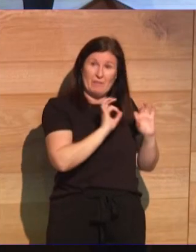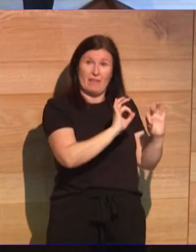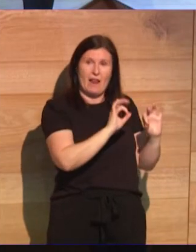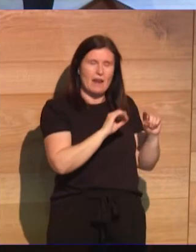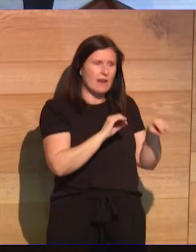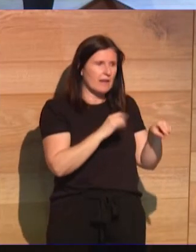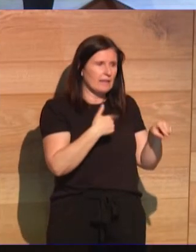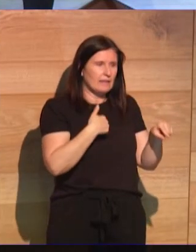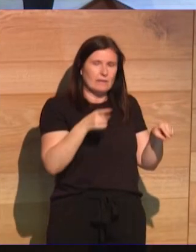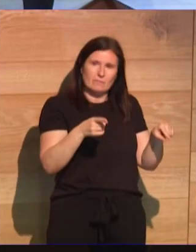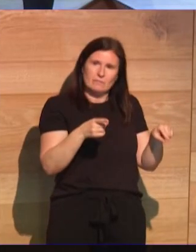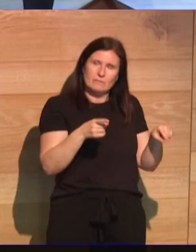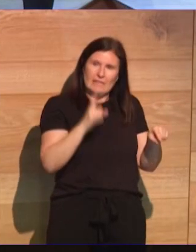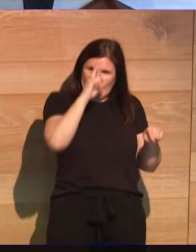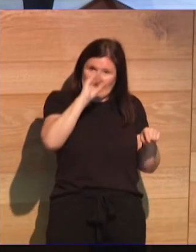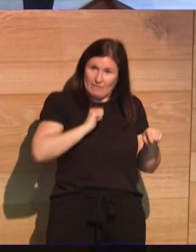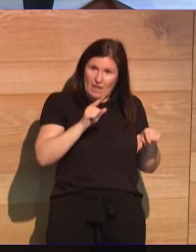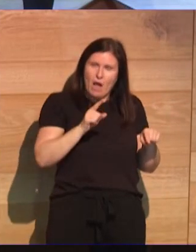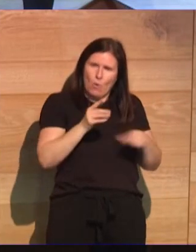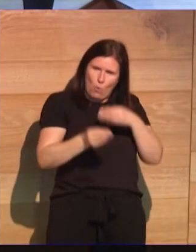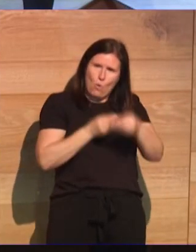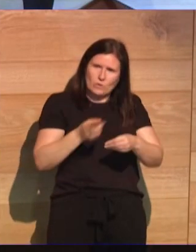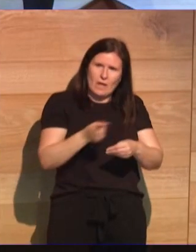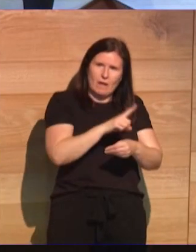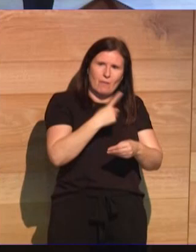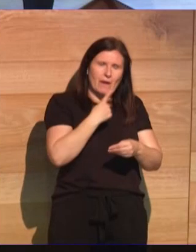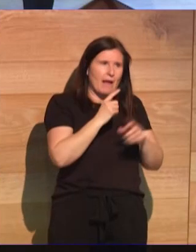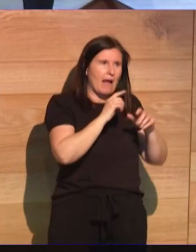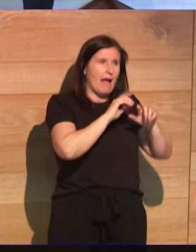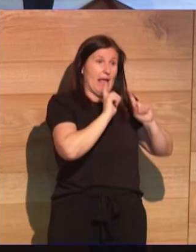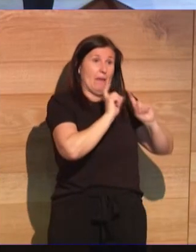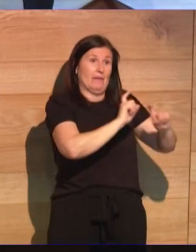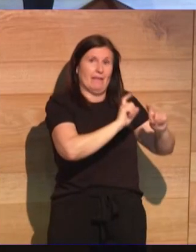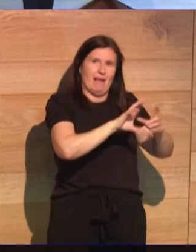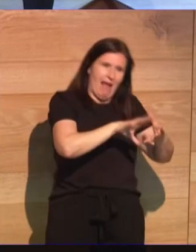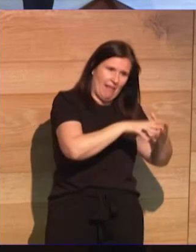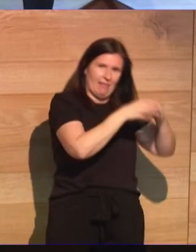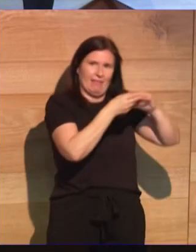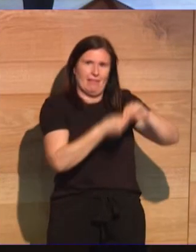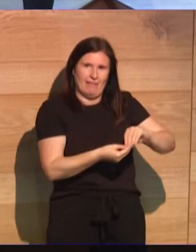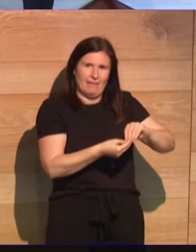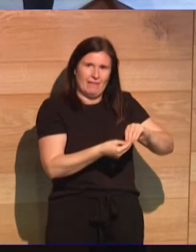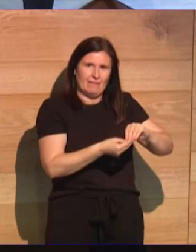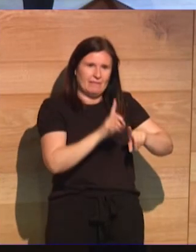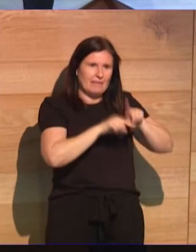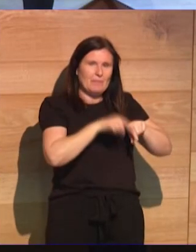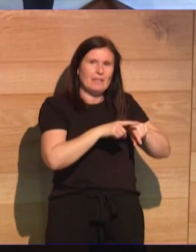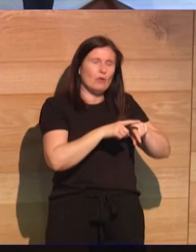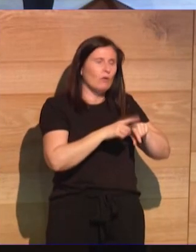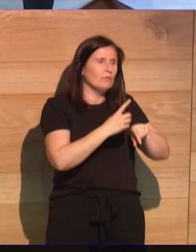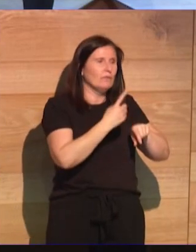inteligencia artificial para adaptar el aprendizaje a sus tipos de personas que tienen dificultades de